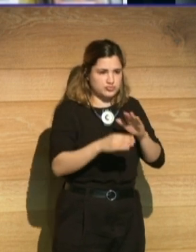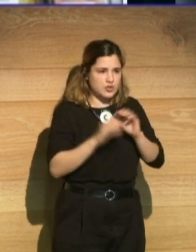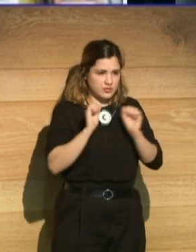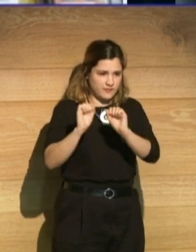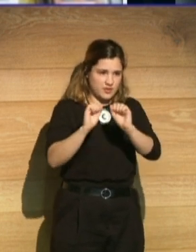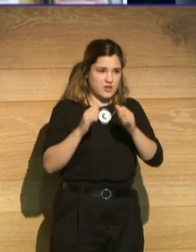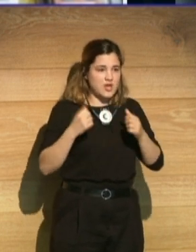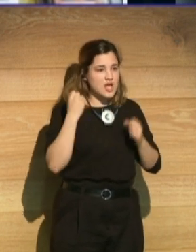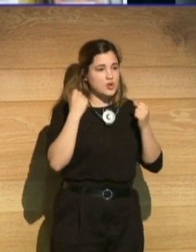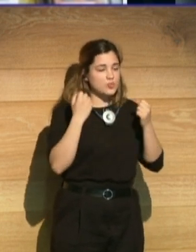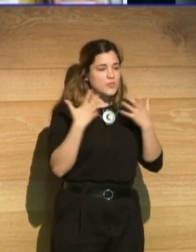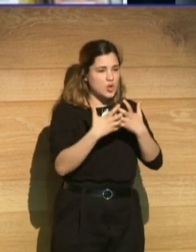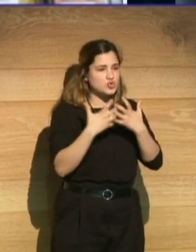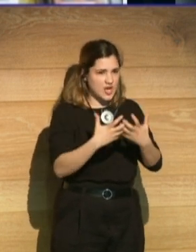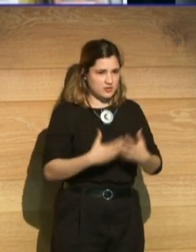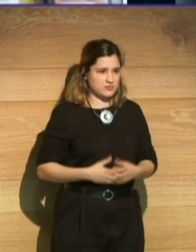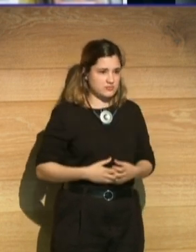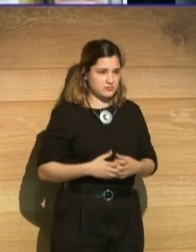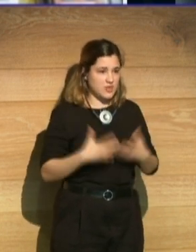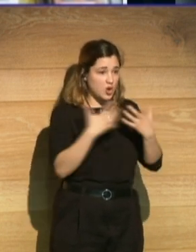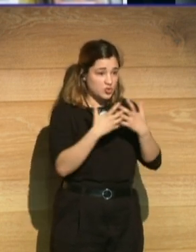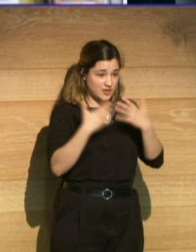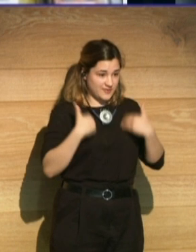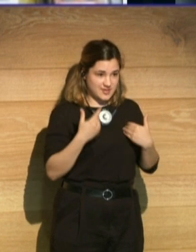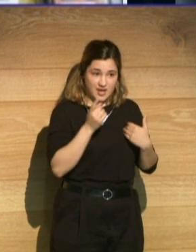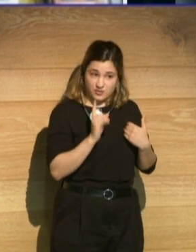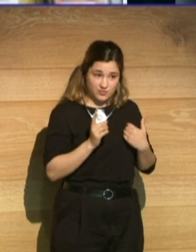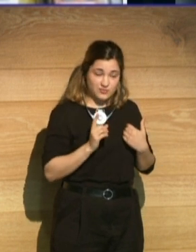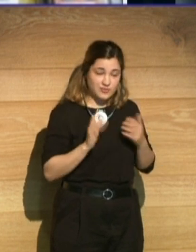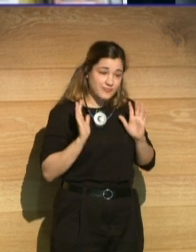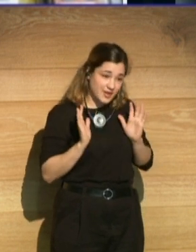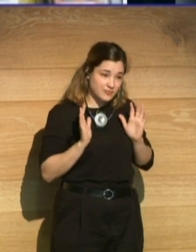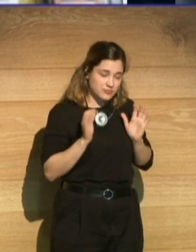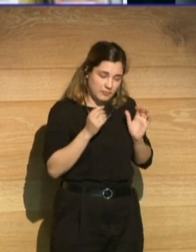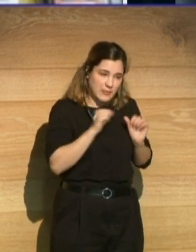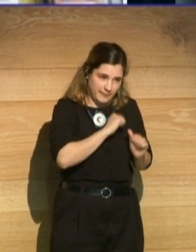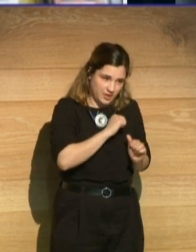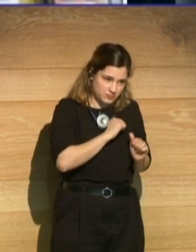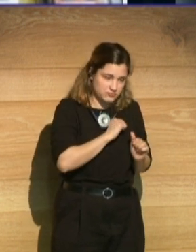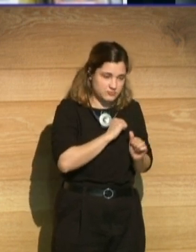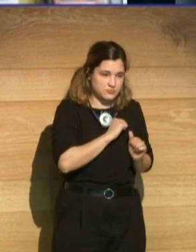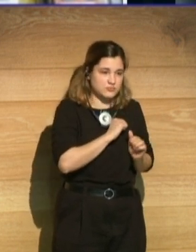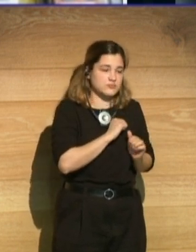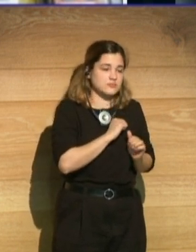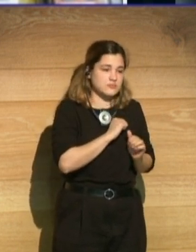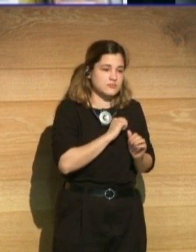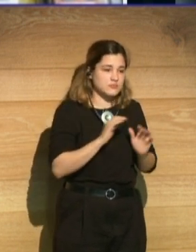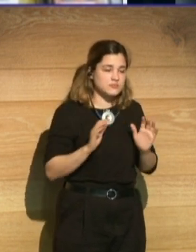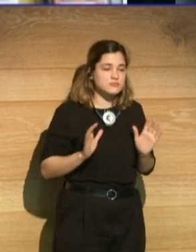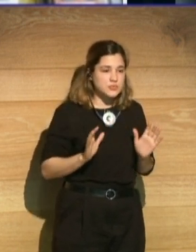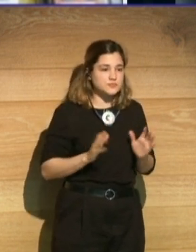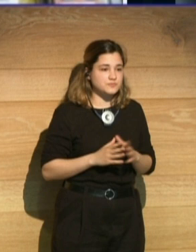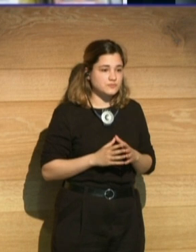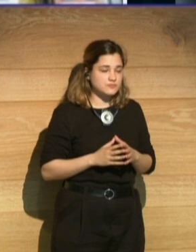ella. No va a ser una lucha física, espero, bueno, por lo menos lo espero, pero no por esto podemos